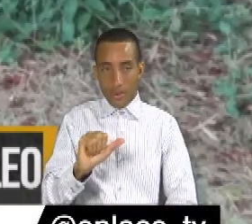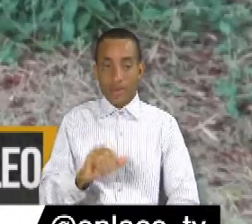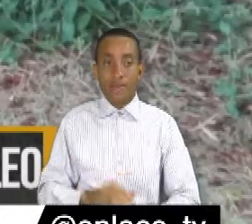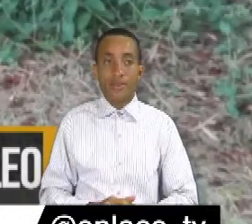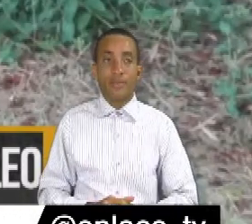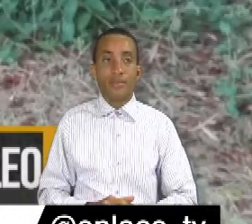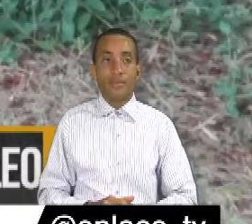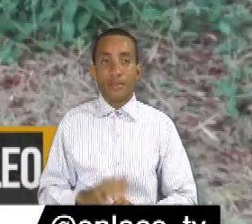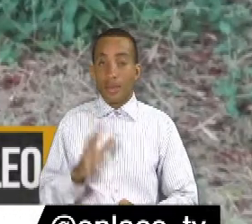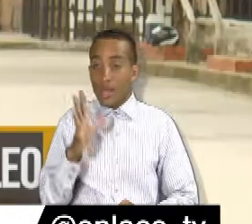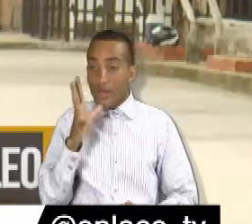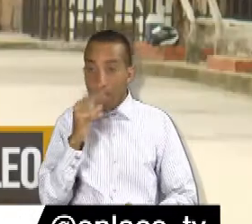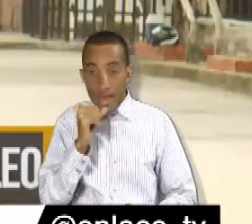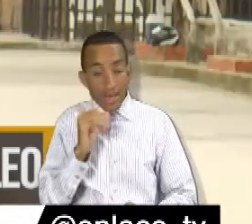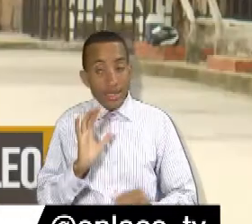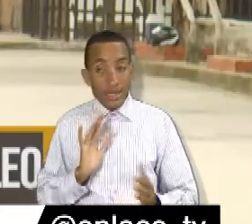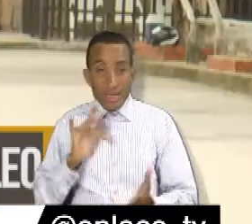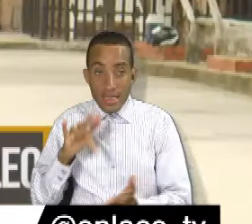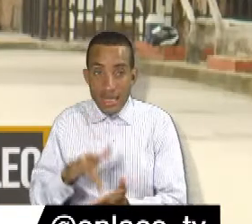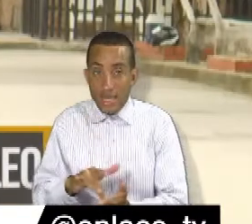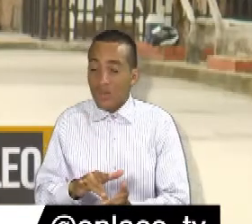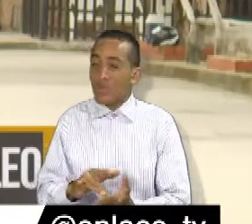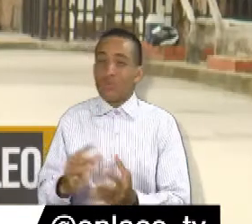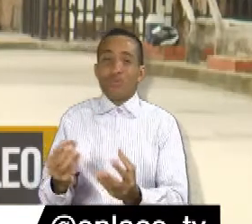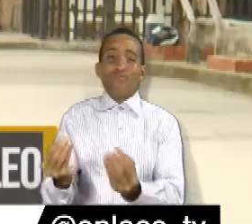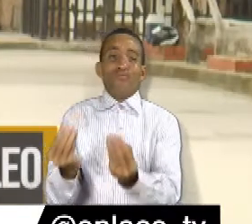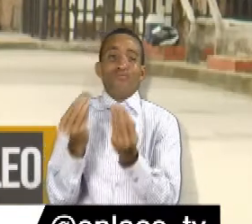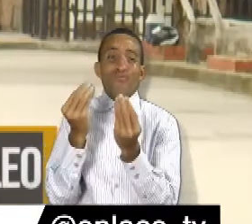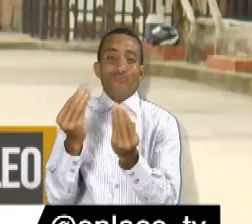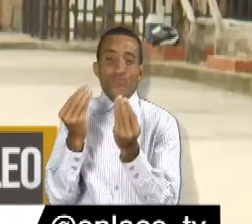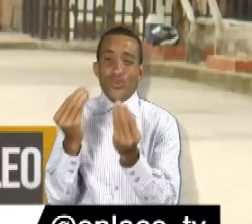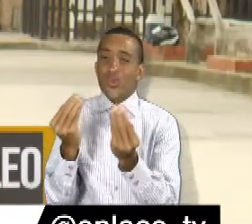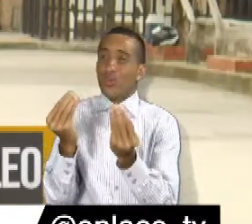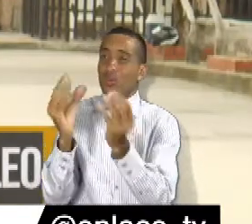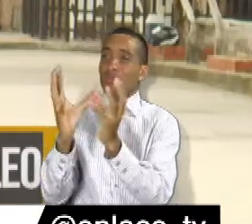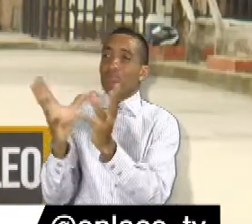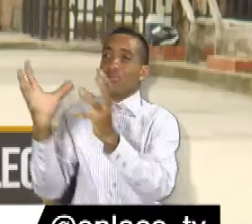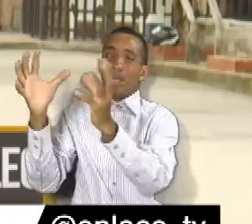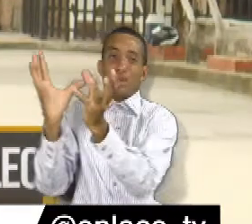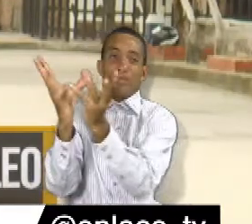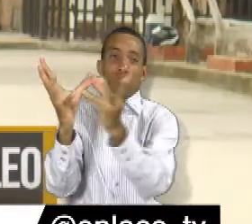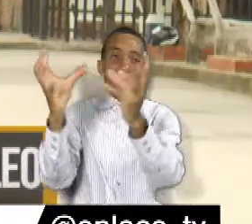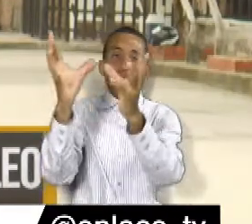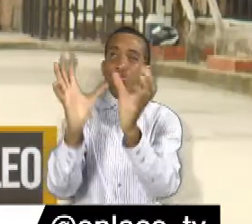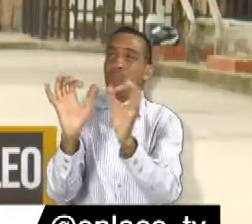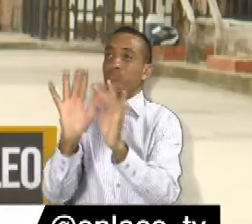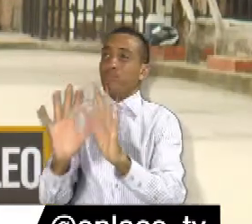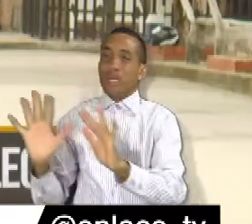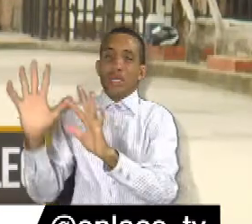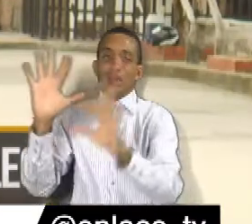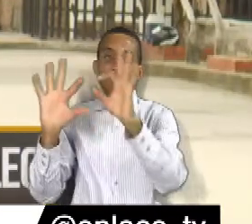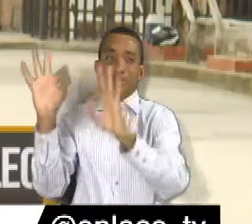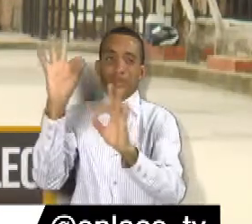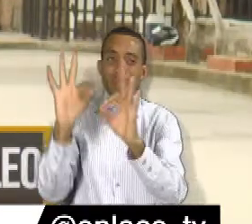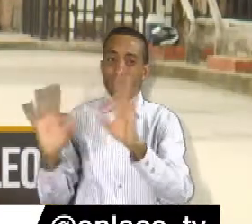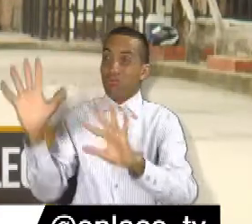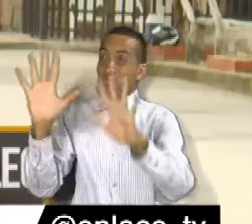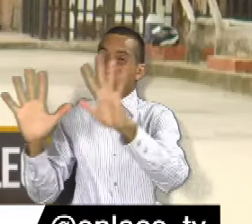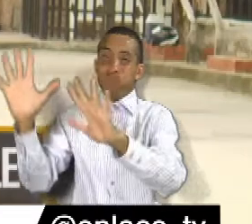intervenir nadie porque hay muchas abejas, hay bastantes abejas y deberían de, no sé, el gobierno municipal mirar a